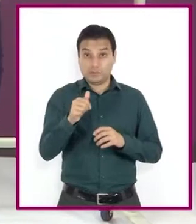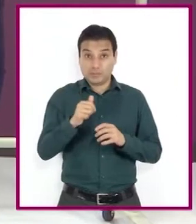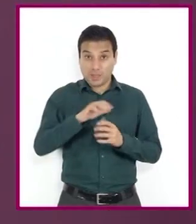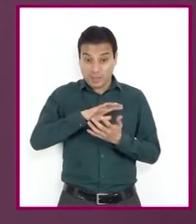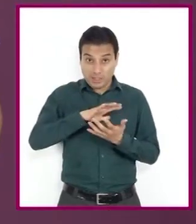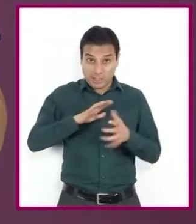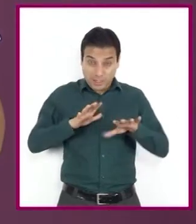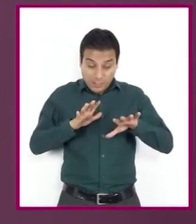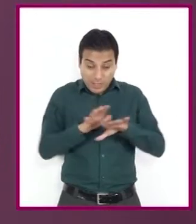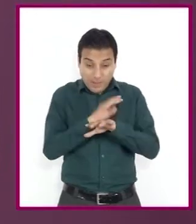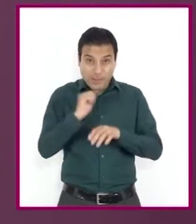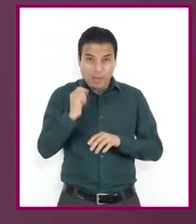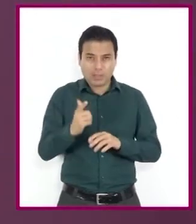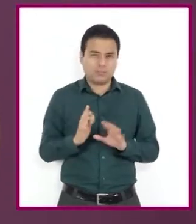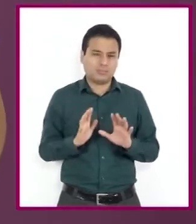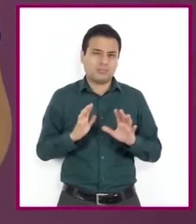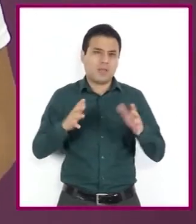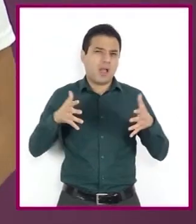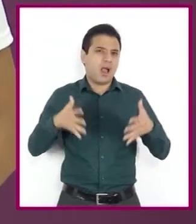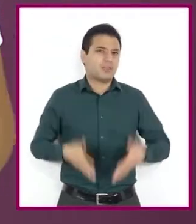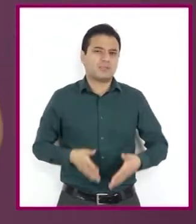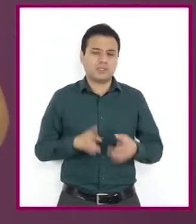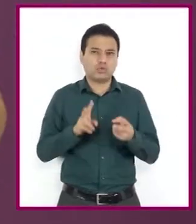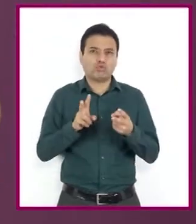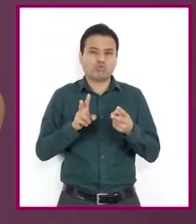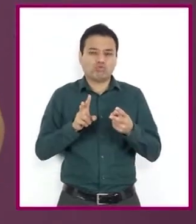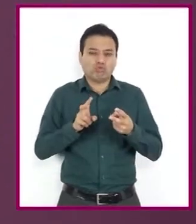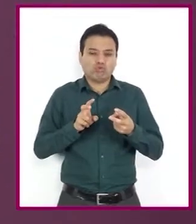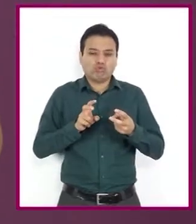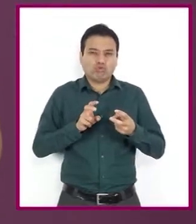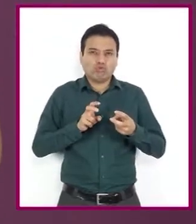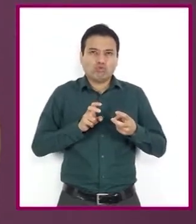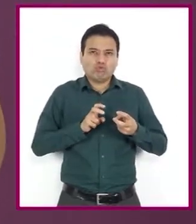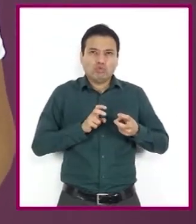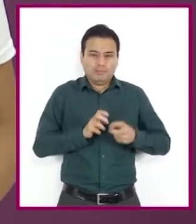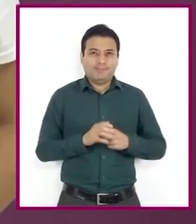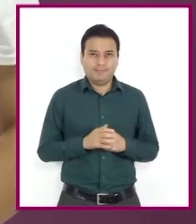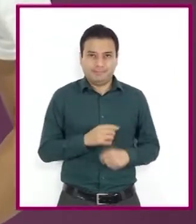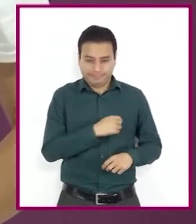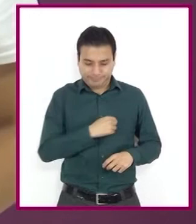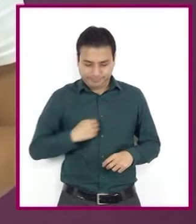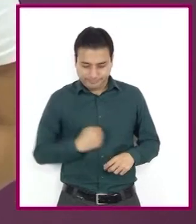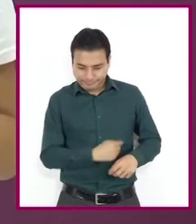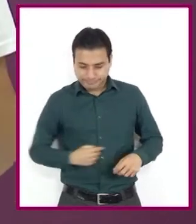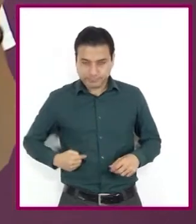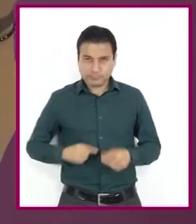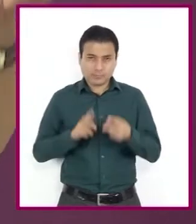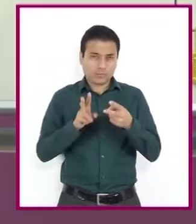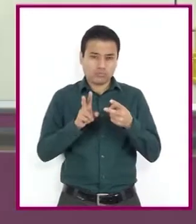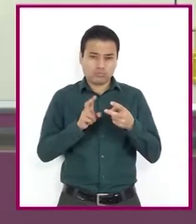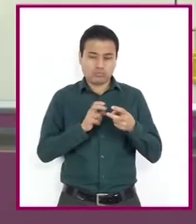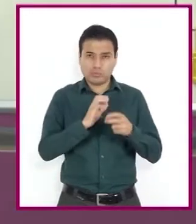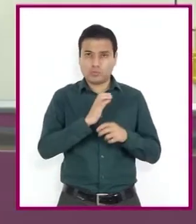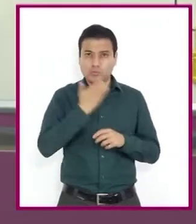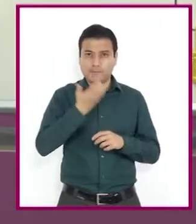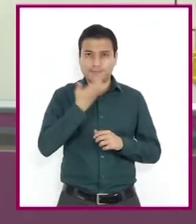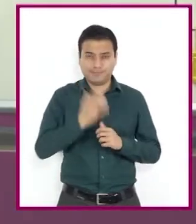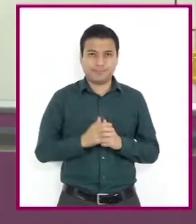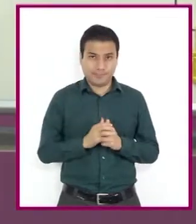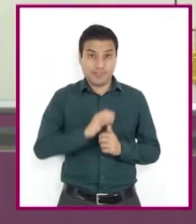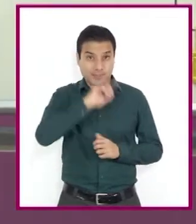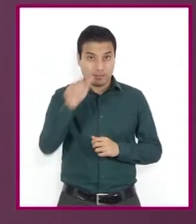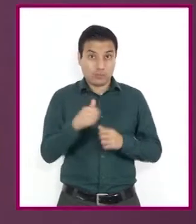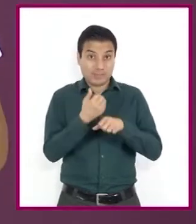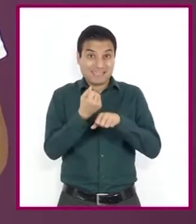directamente en su estado original a través de la pared del intestino delgado y de la mucosa estomacal. Una vez que entra al